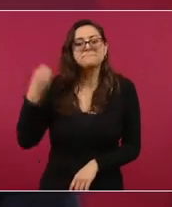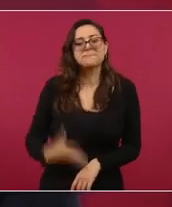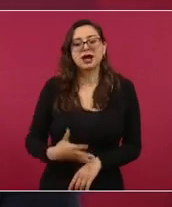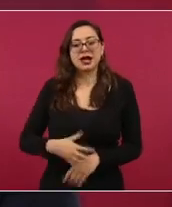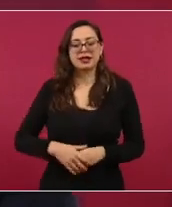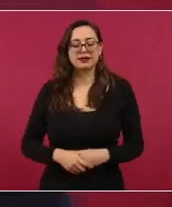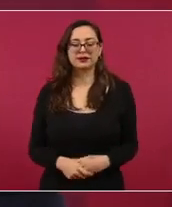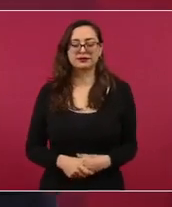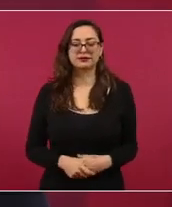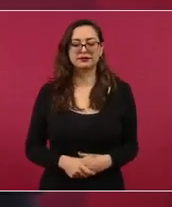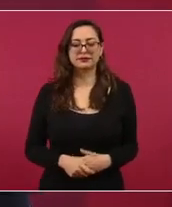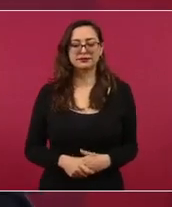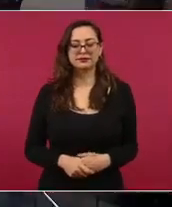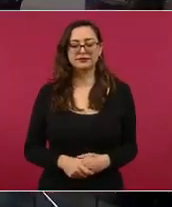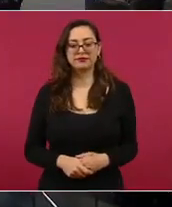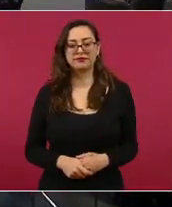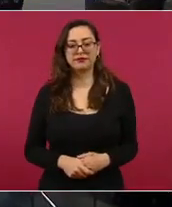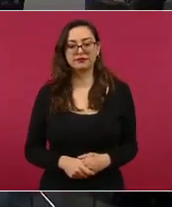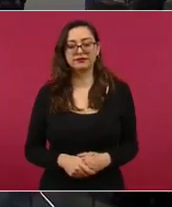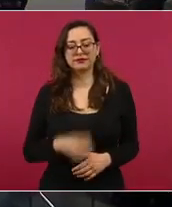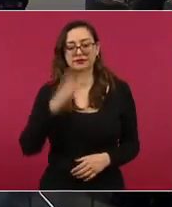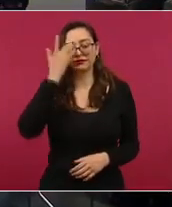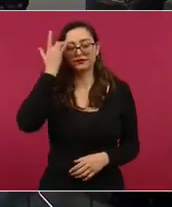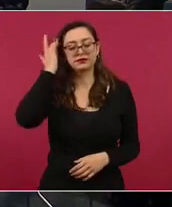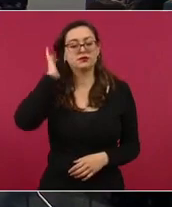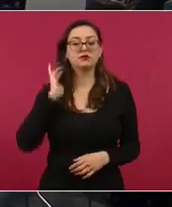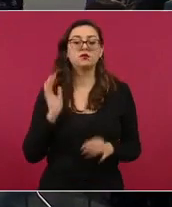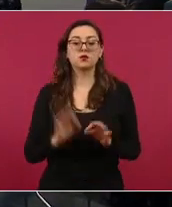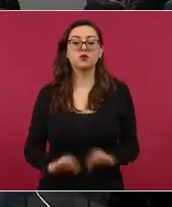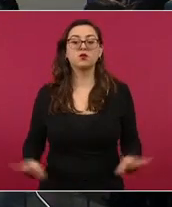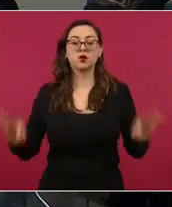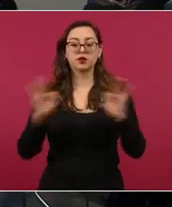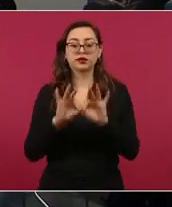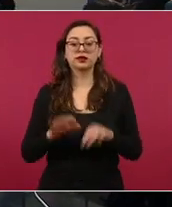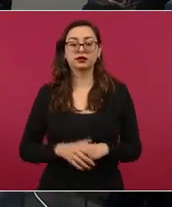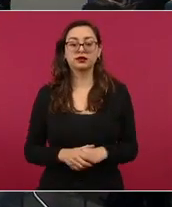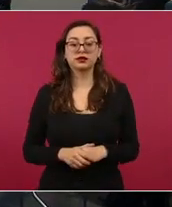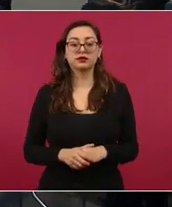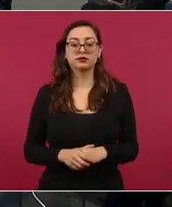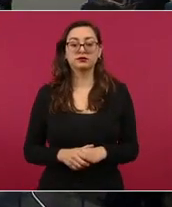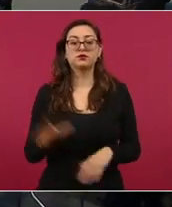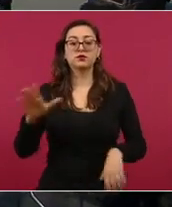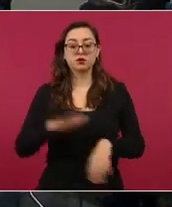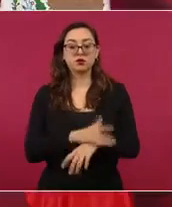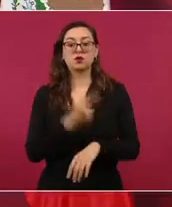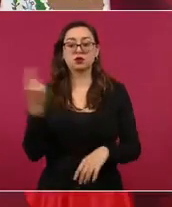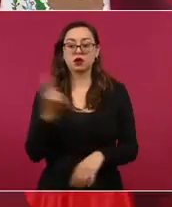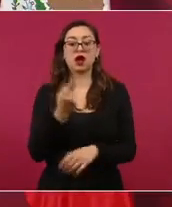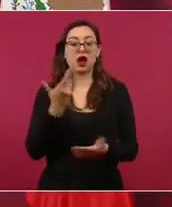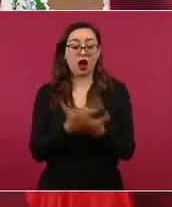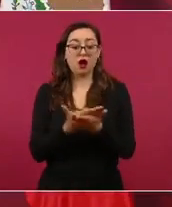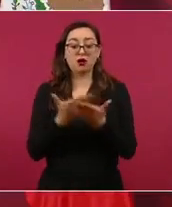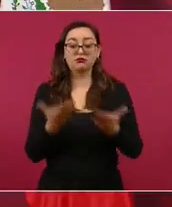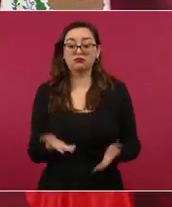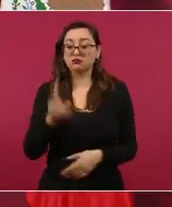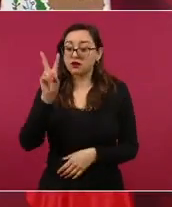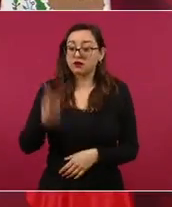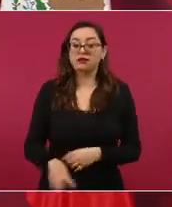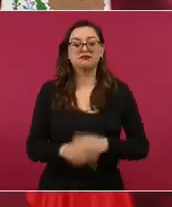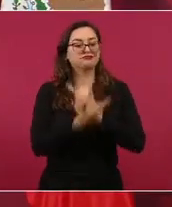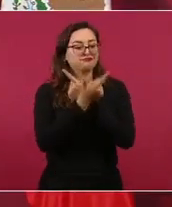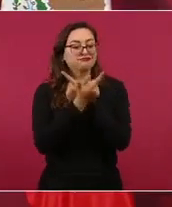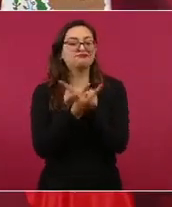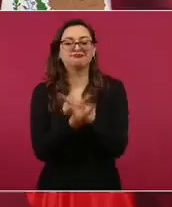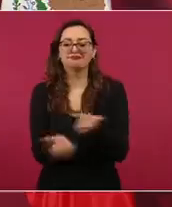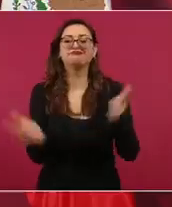espectaculares, gracias, estelares, gracias, porque presidente, hay libertad